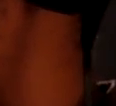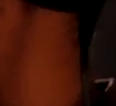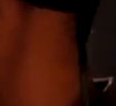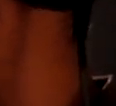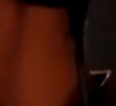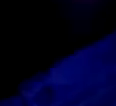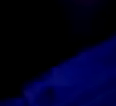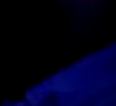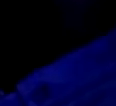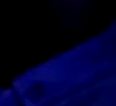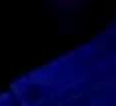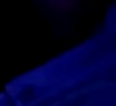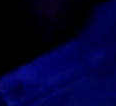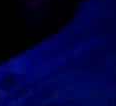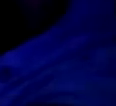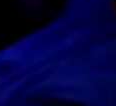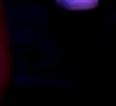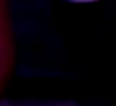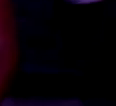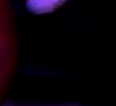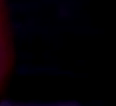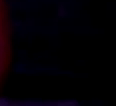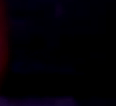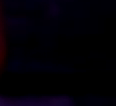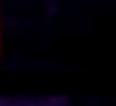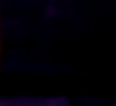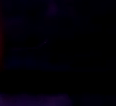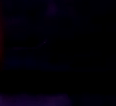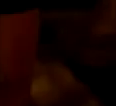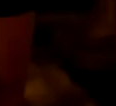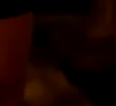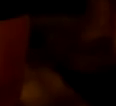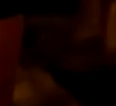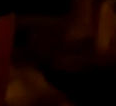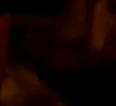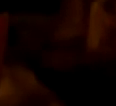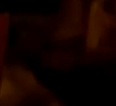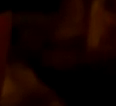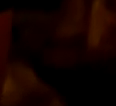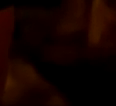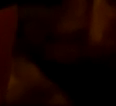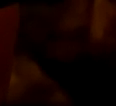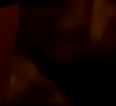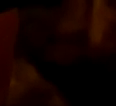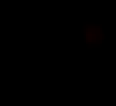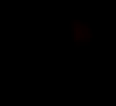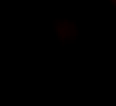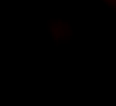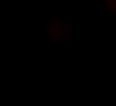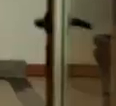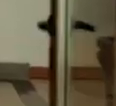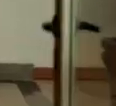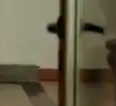imaginando llegar, cargando todo tu pasado atrás,